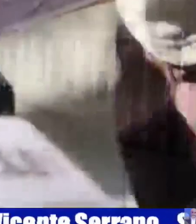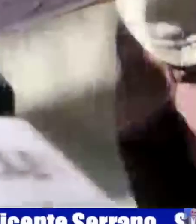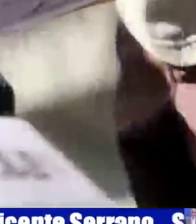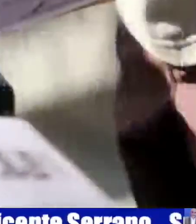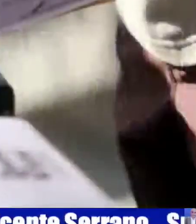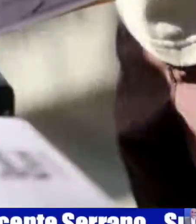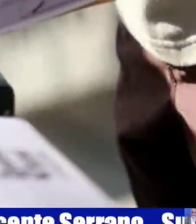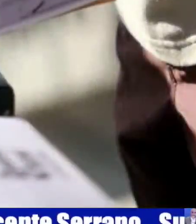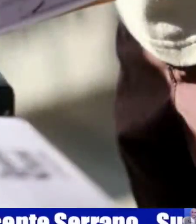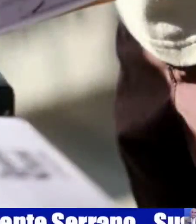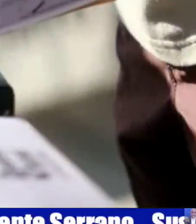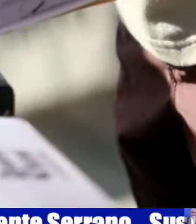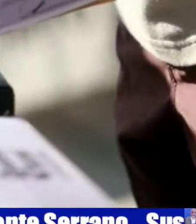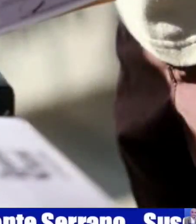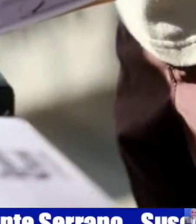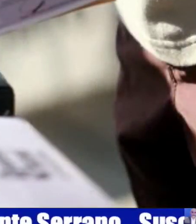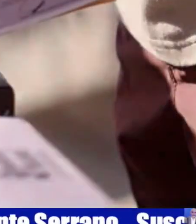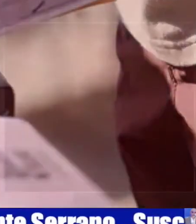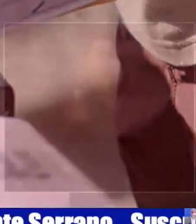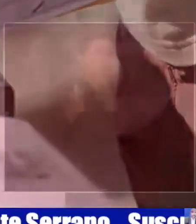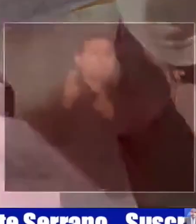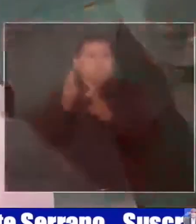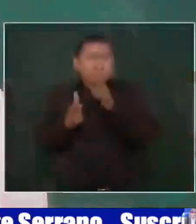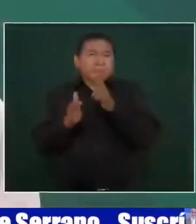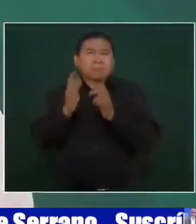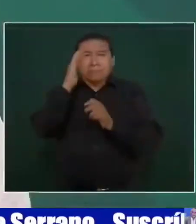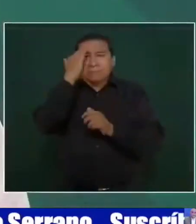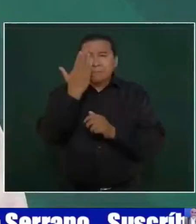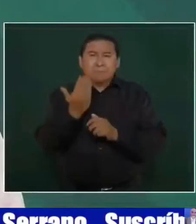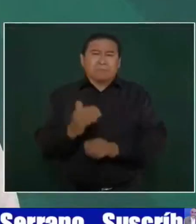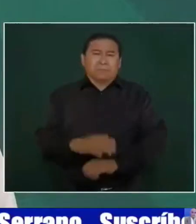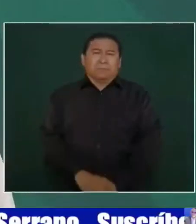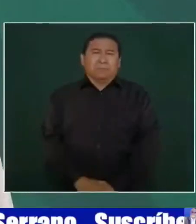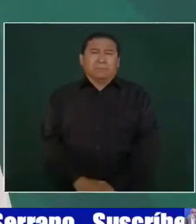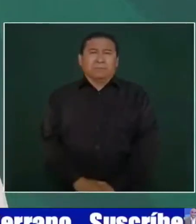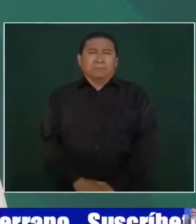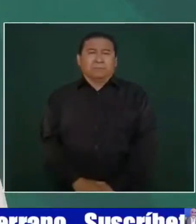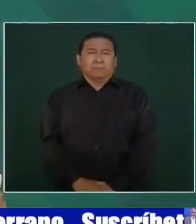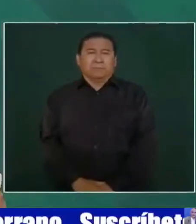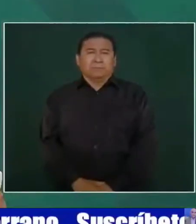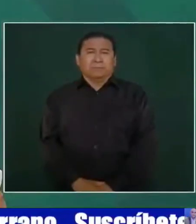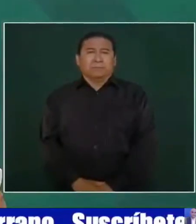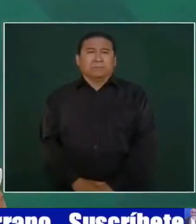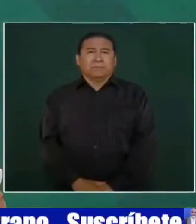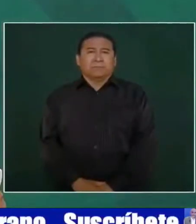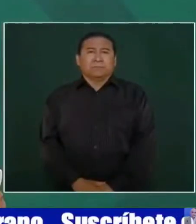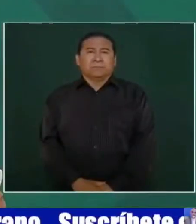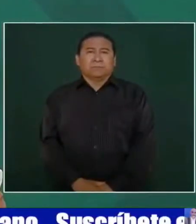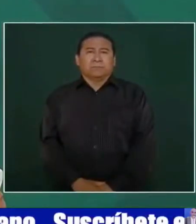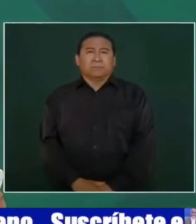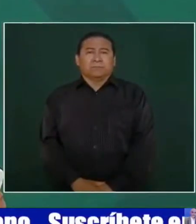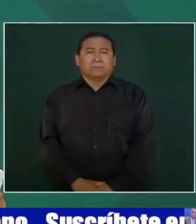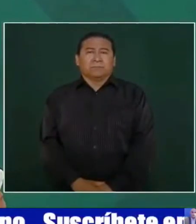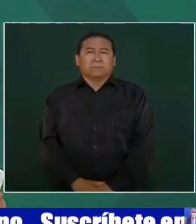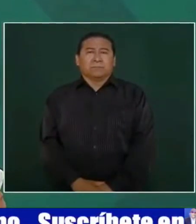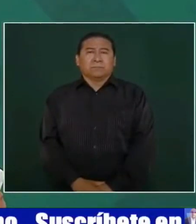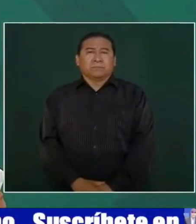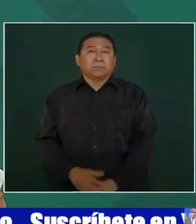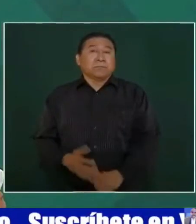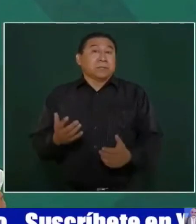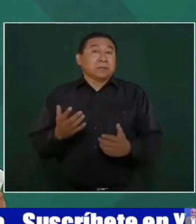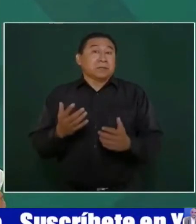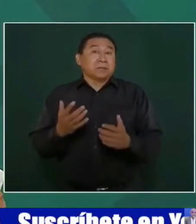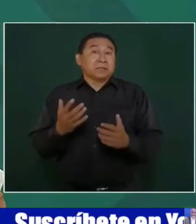López Obrador, estamos hablando de austeridad republicana, pero además de representatividad real. Hay